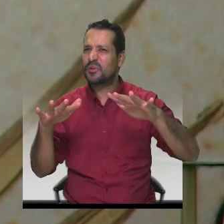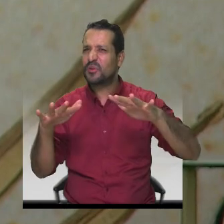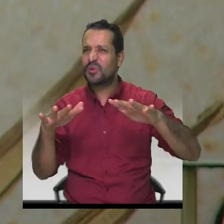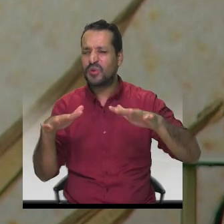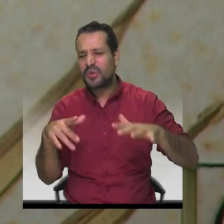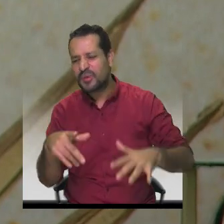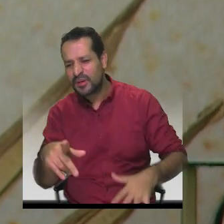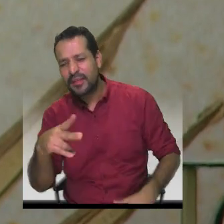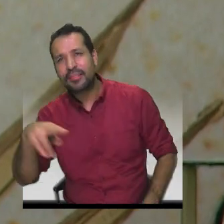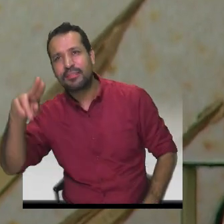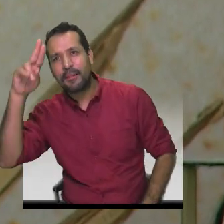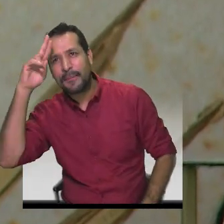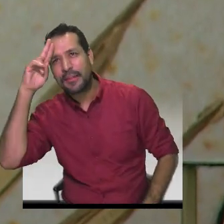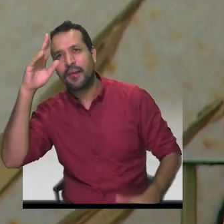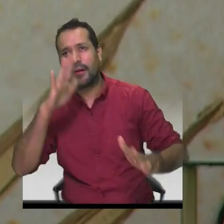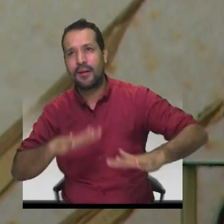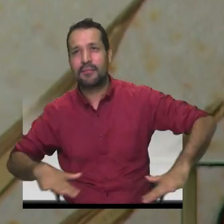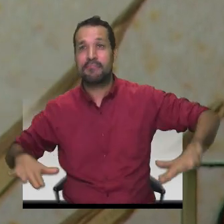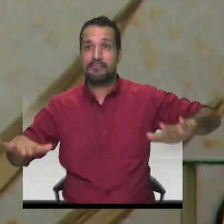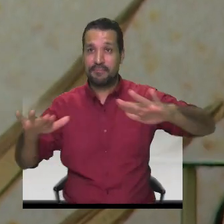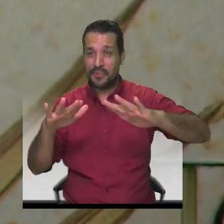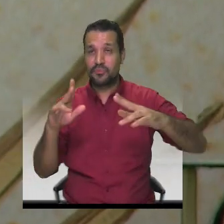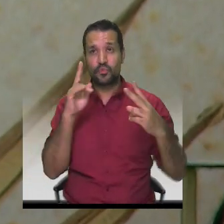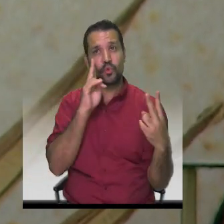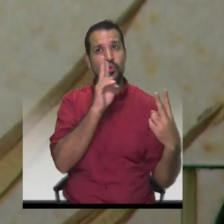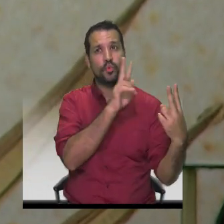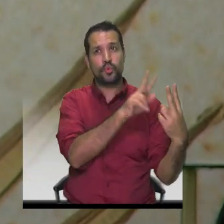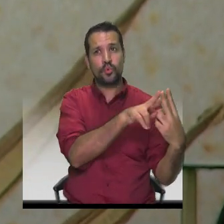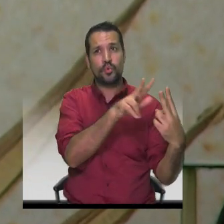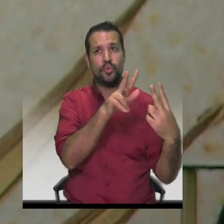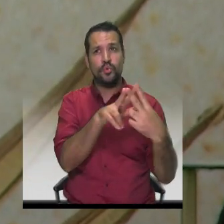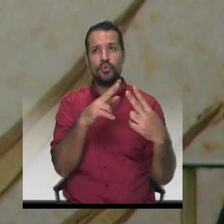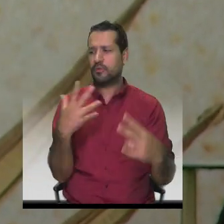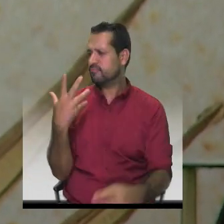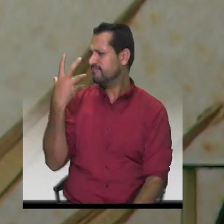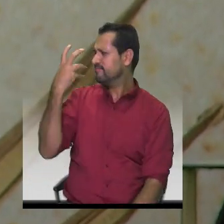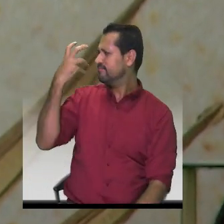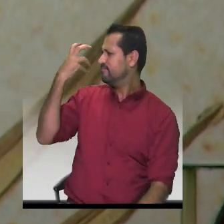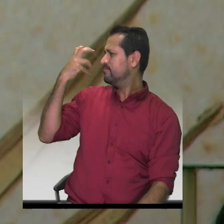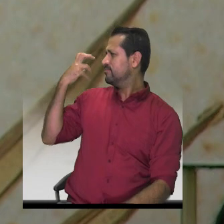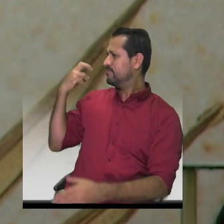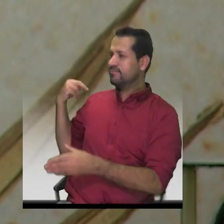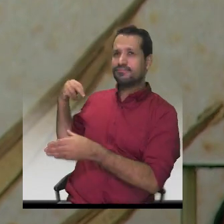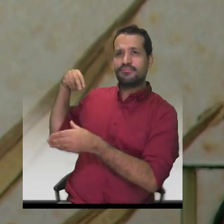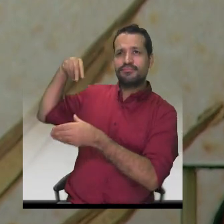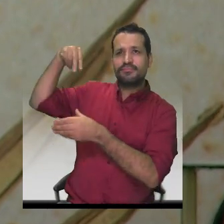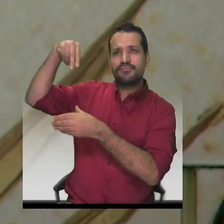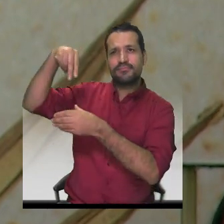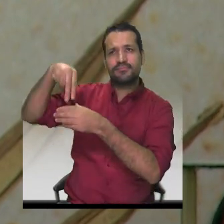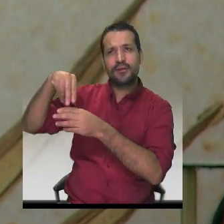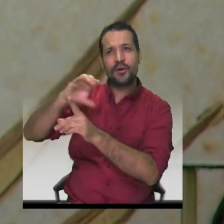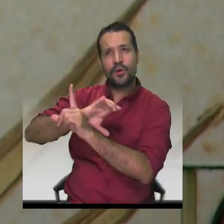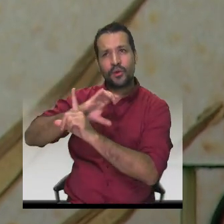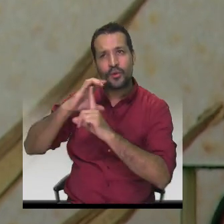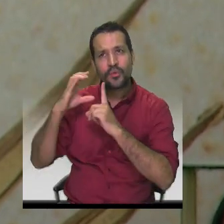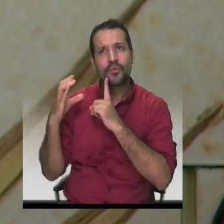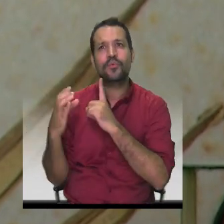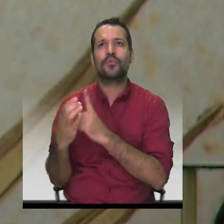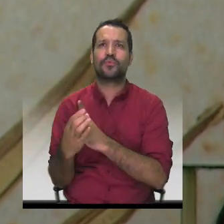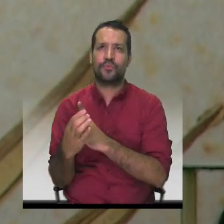y también conocer la ancestralidad, la cultura, los